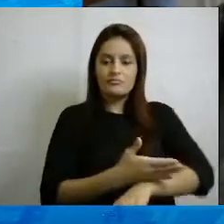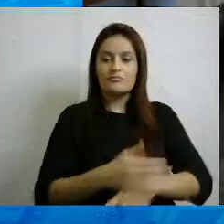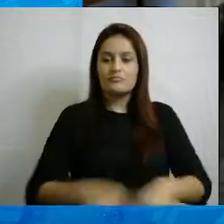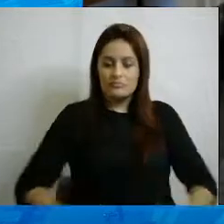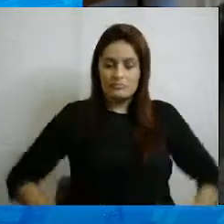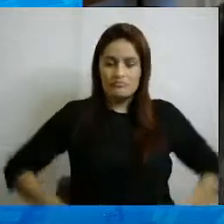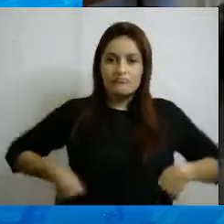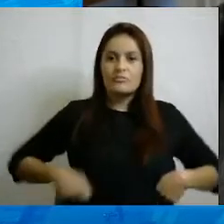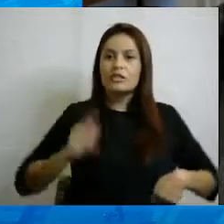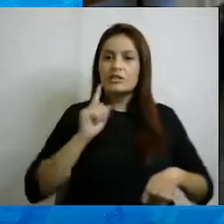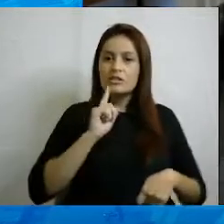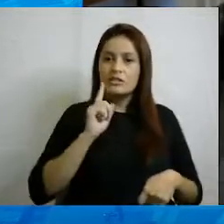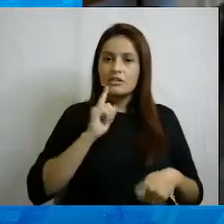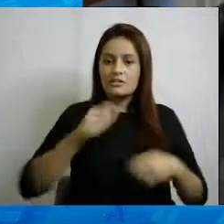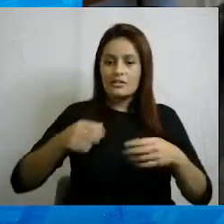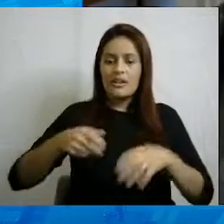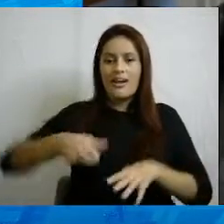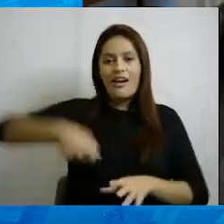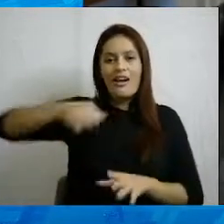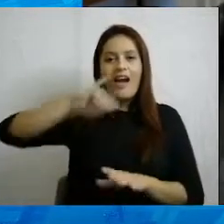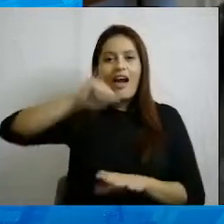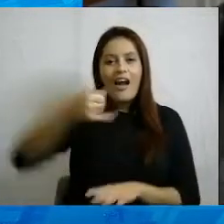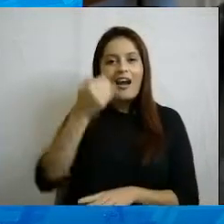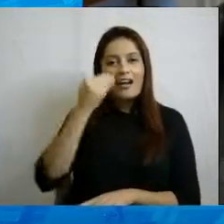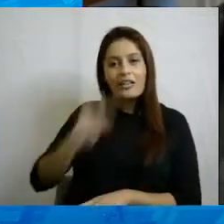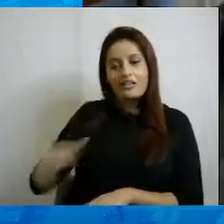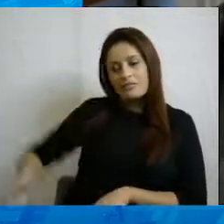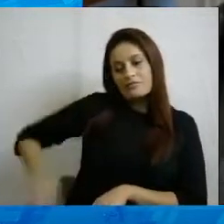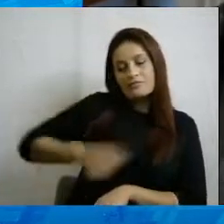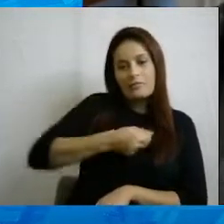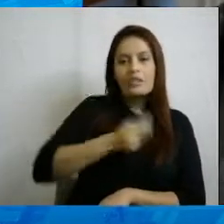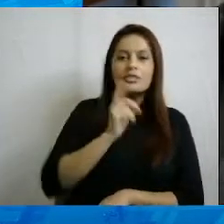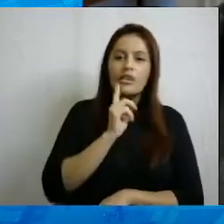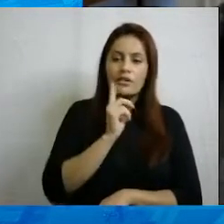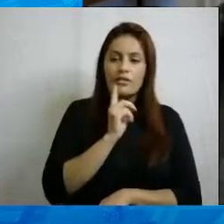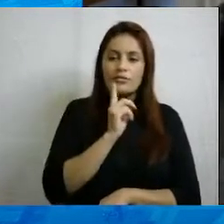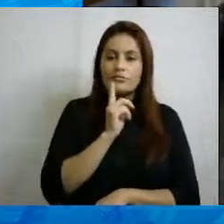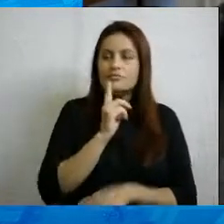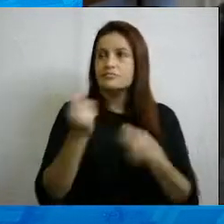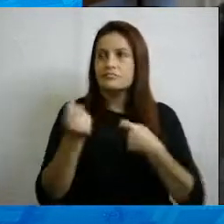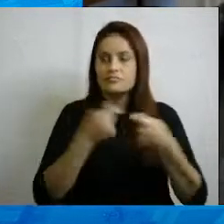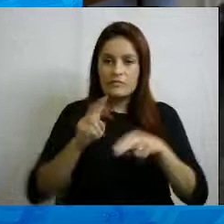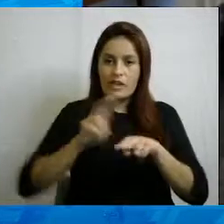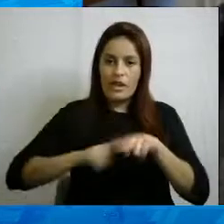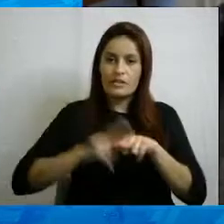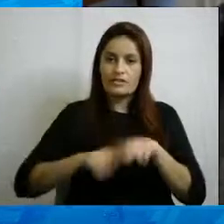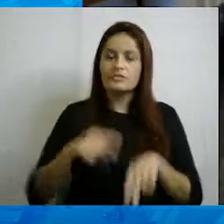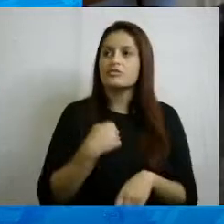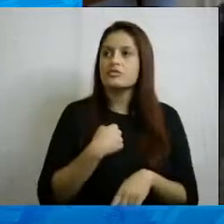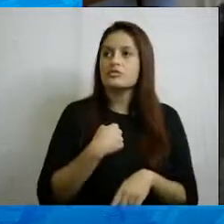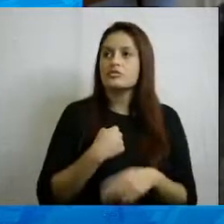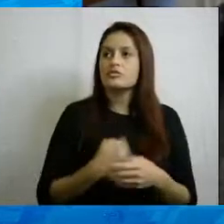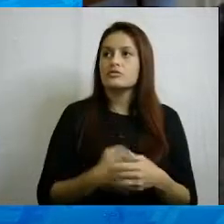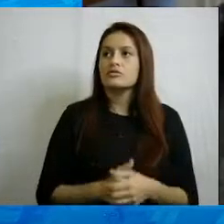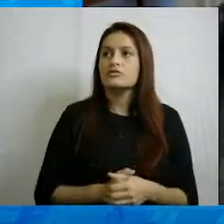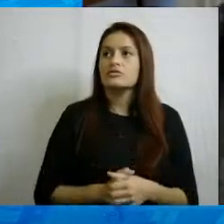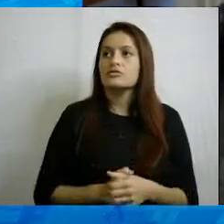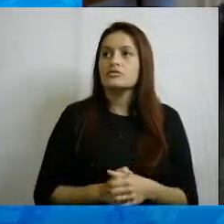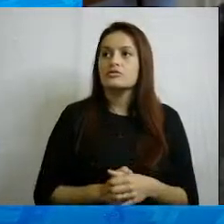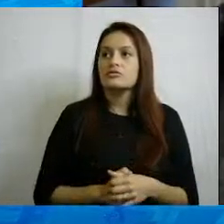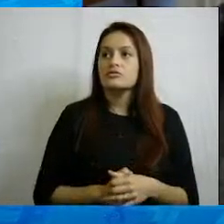hago bolsitas de jardín, tengo varias, entre comillas, me gané un proyecto como mujer